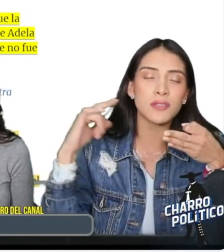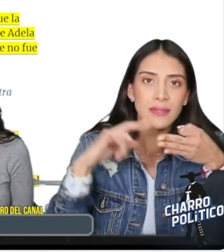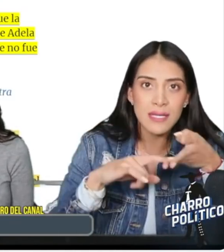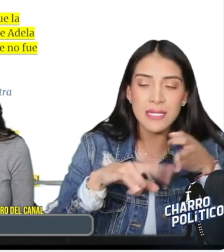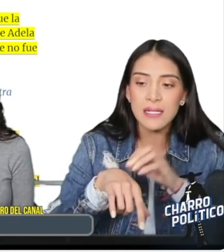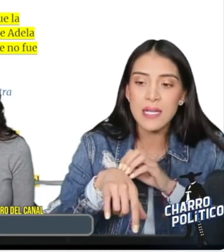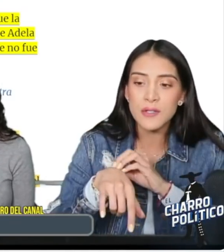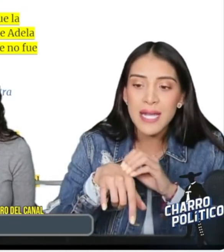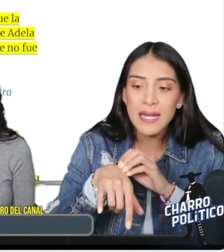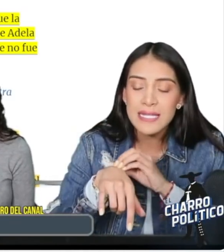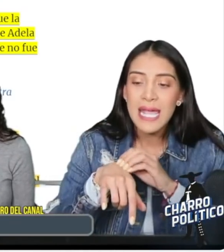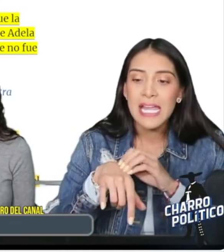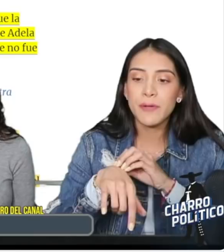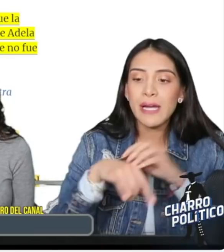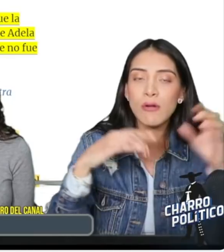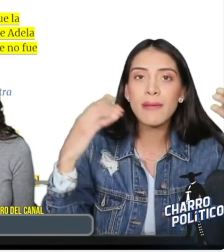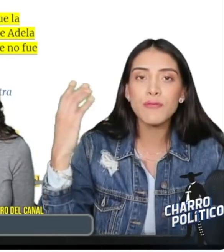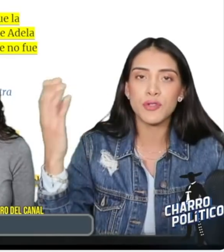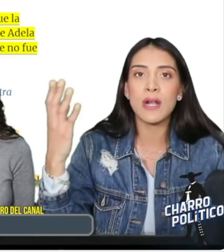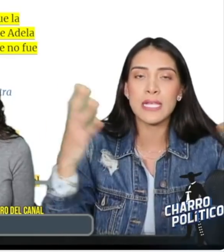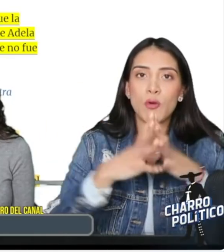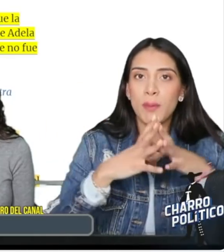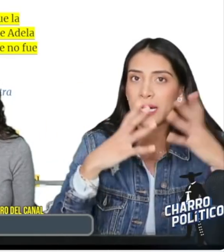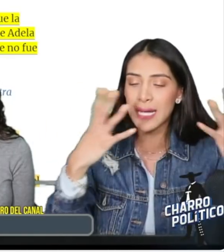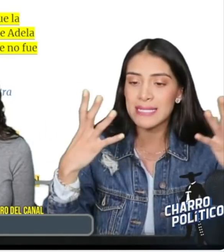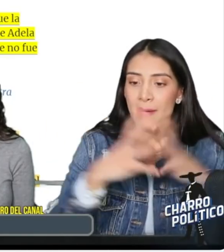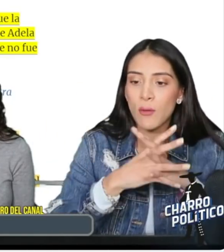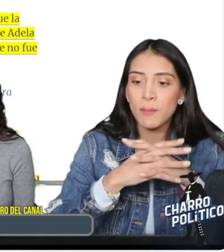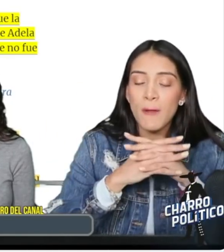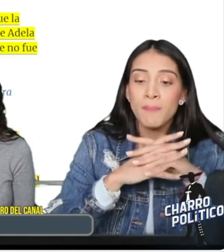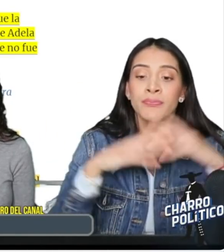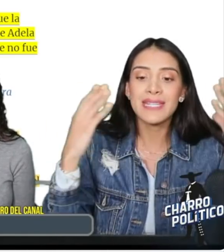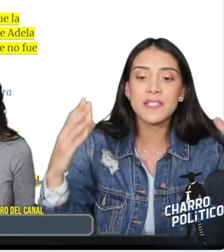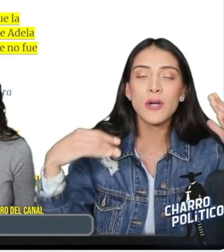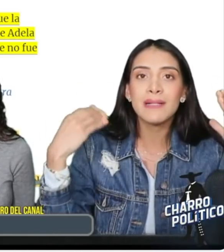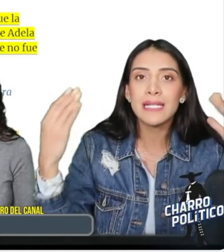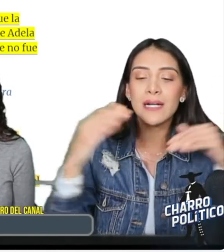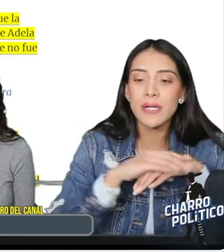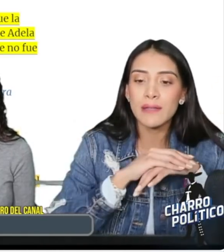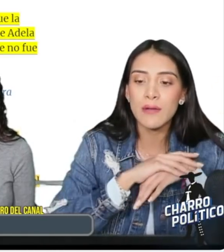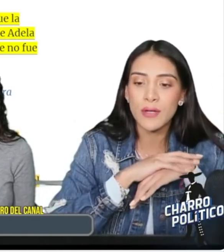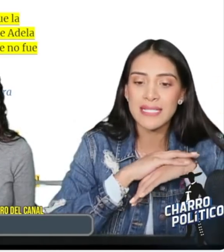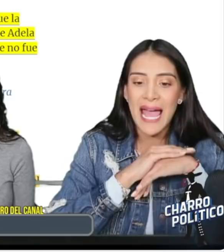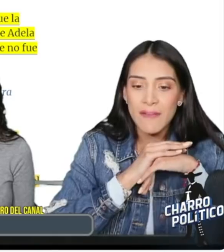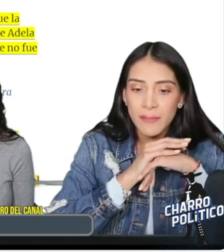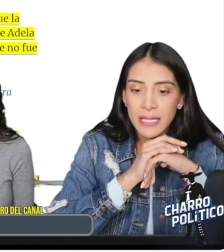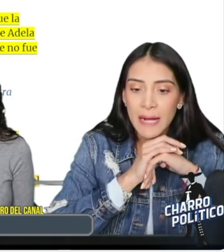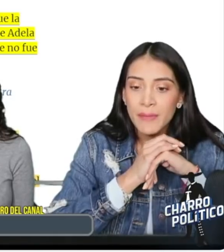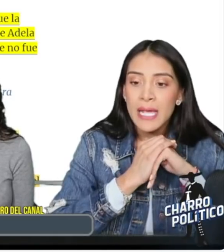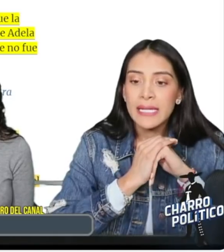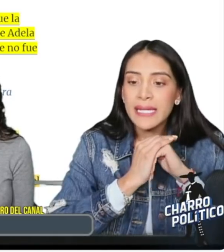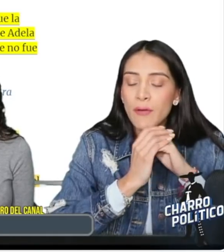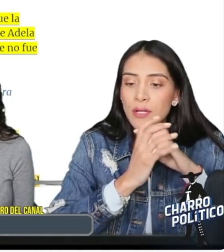hecho tendencia en redes sociales y vio que no había funcionado la disculpa y que nadie se la había comprado, decidió mandarle un arreglo de flores a la